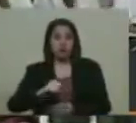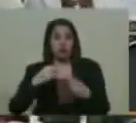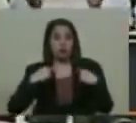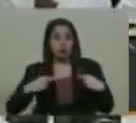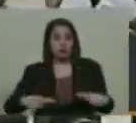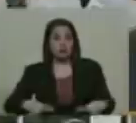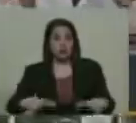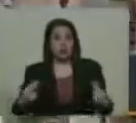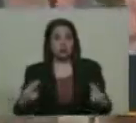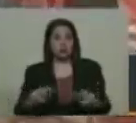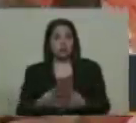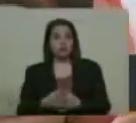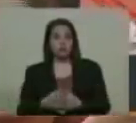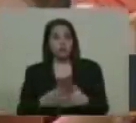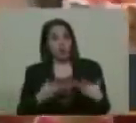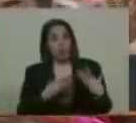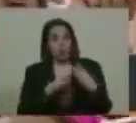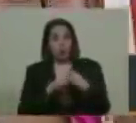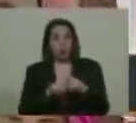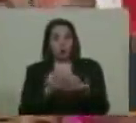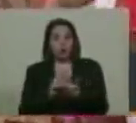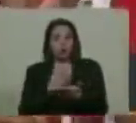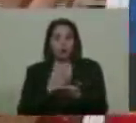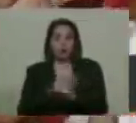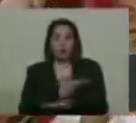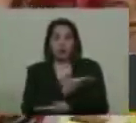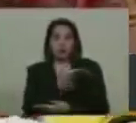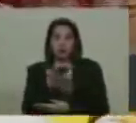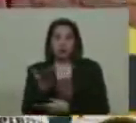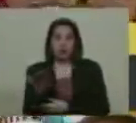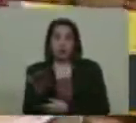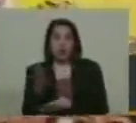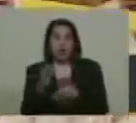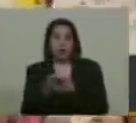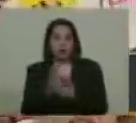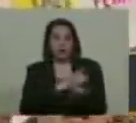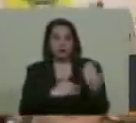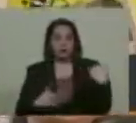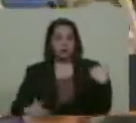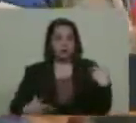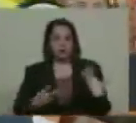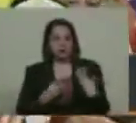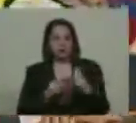para eso soy el compañero de ustedes, compañero presidente.